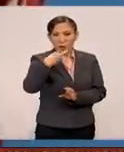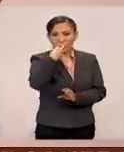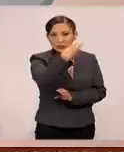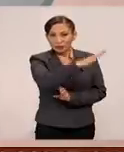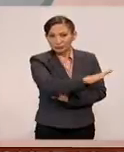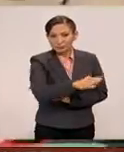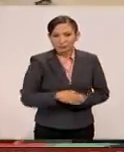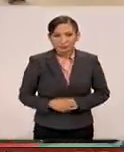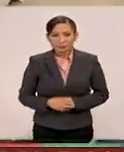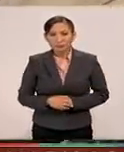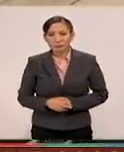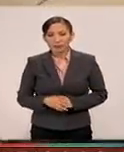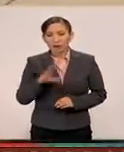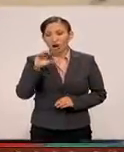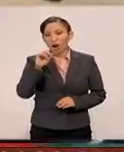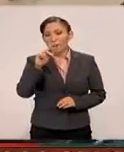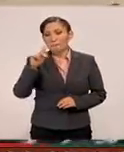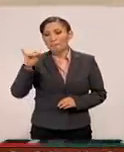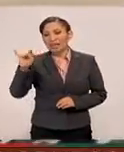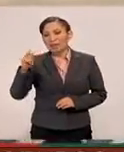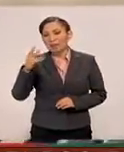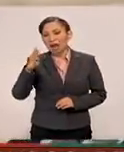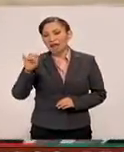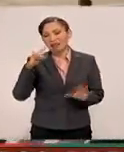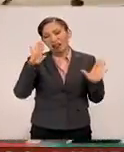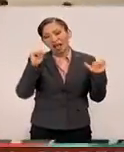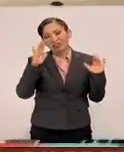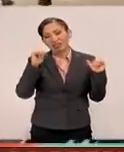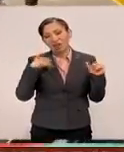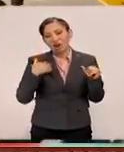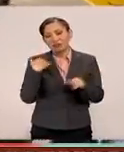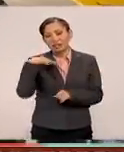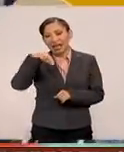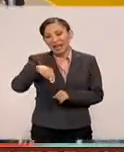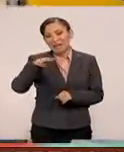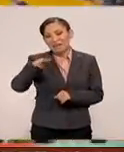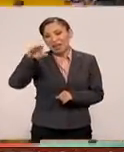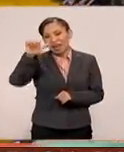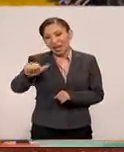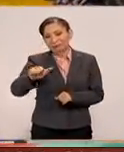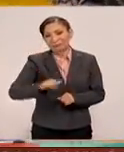Washington. Kobe Bryant se despide de las duelas de la NBA.